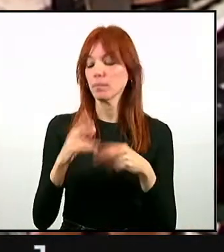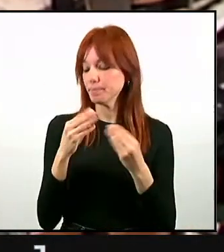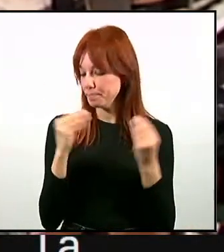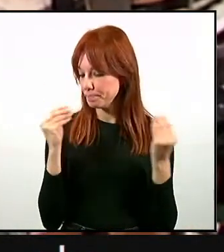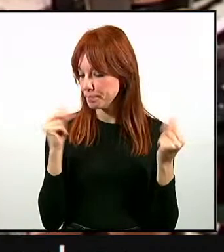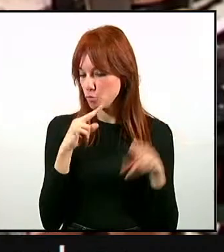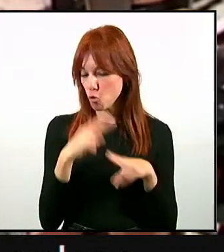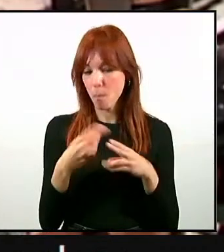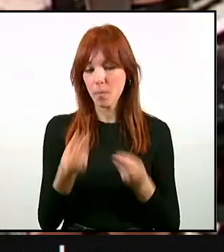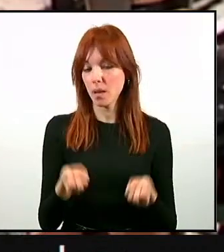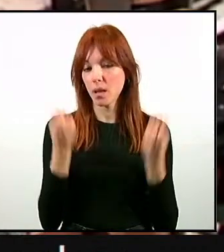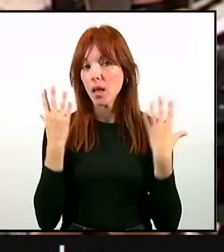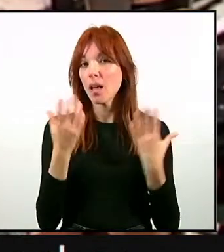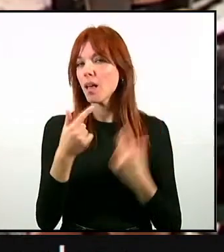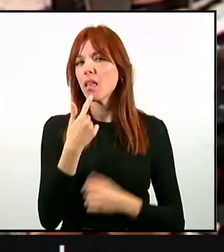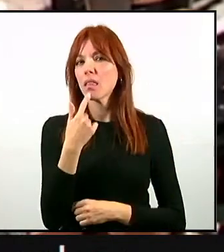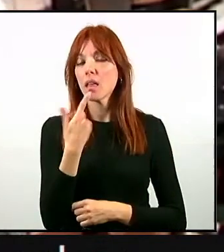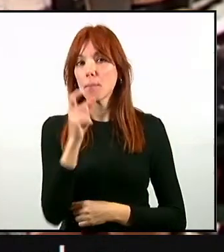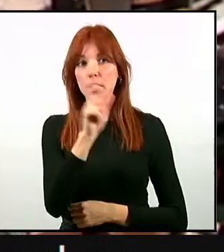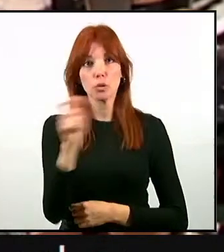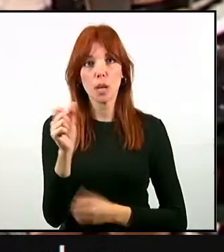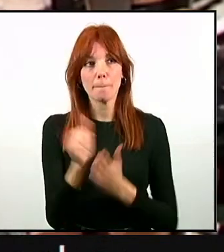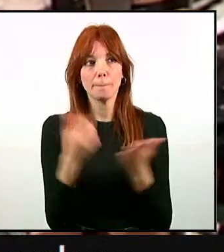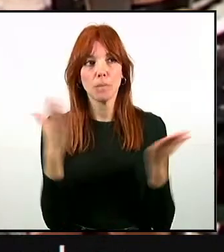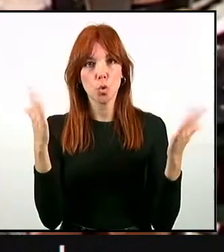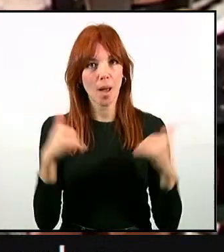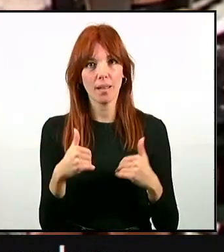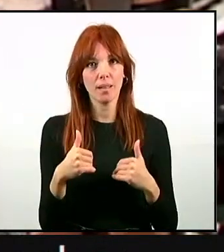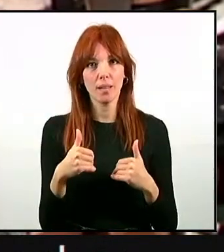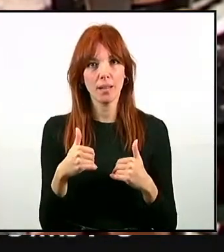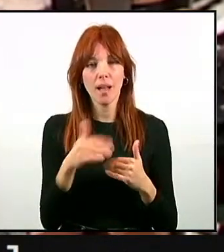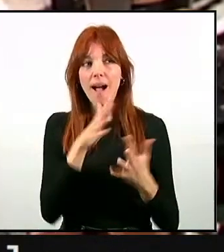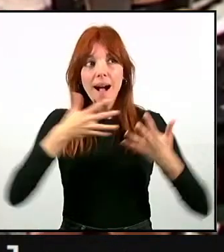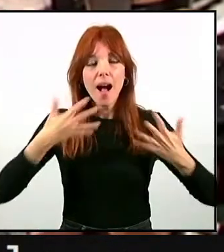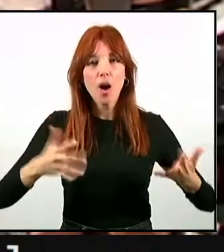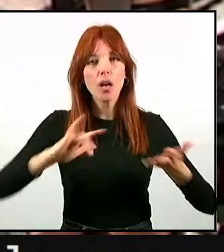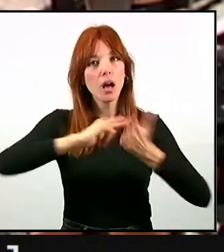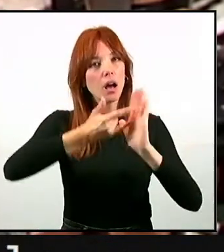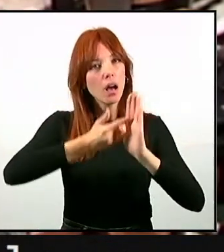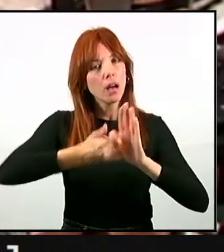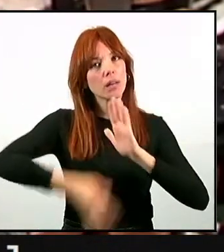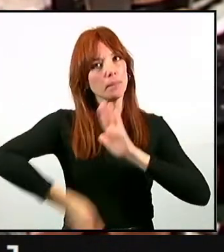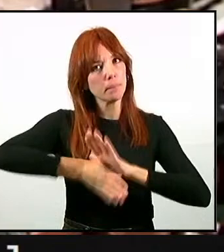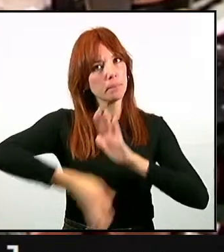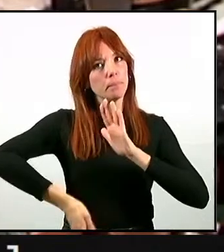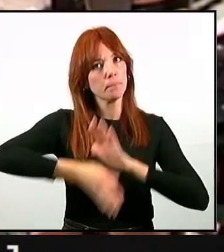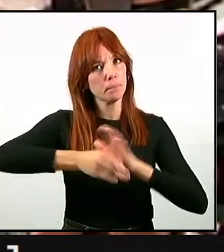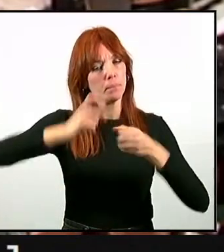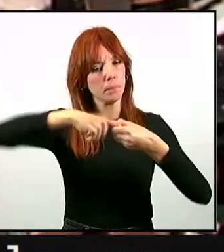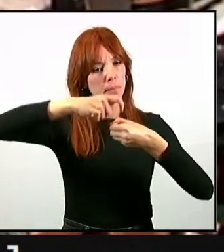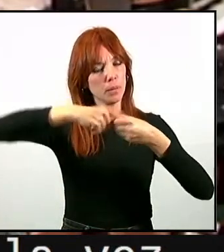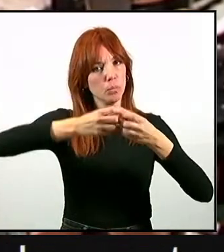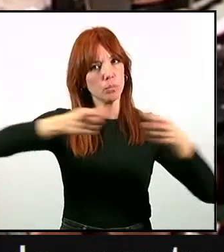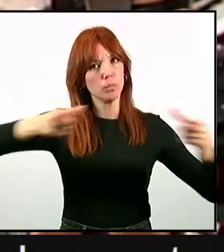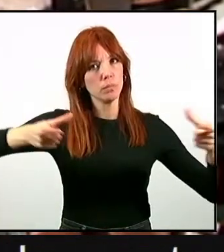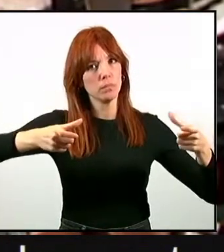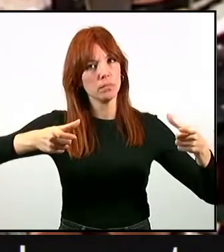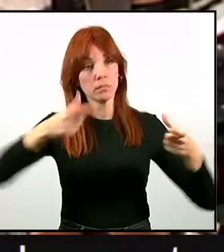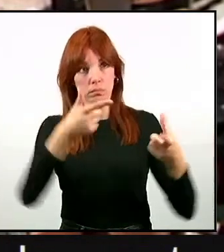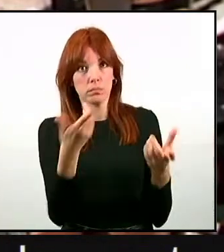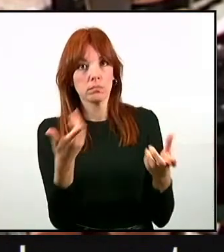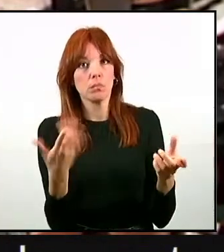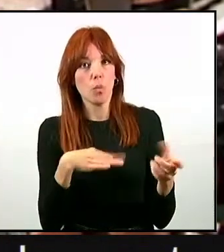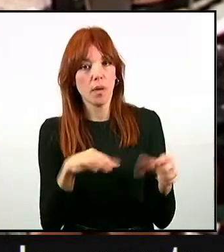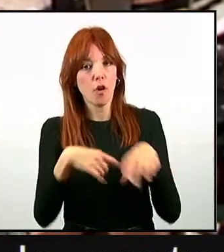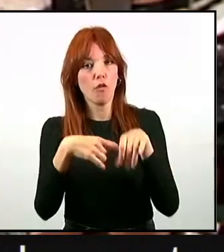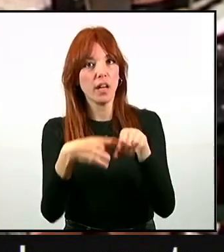exacto, decía que no tenían gente, y a la vez tenemos proyectos que tiran bastante de gente. ¿Sería un nicho de mercado